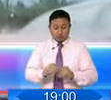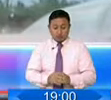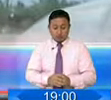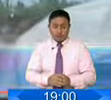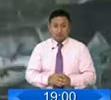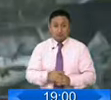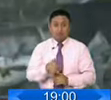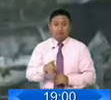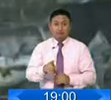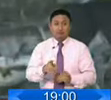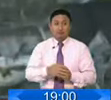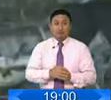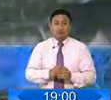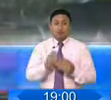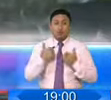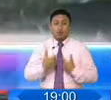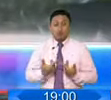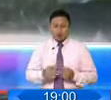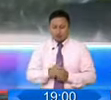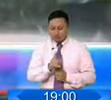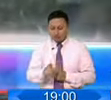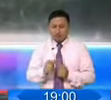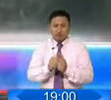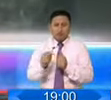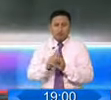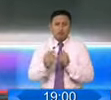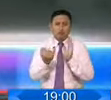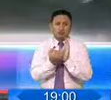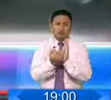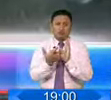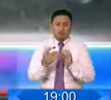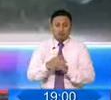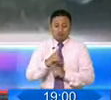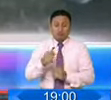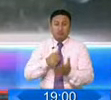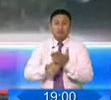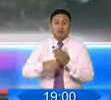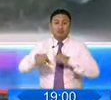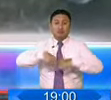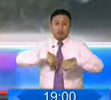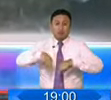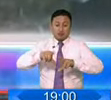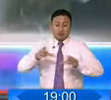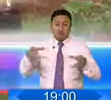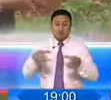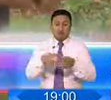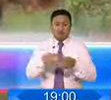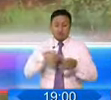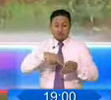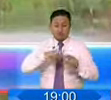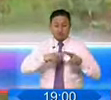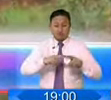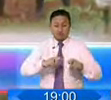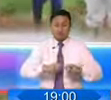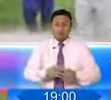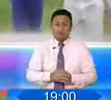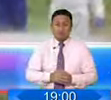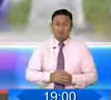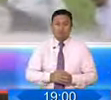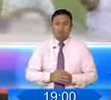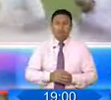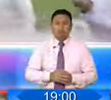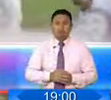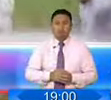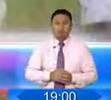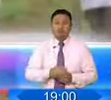identificando los restos. Se ha creado ya una comisión por parte del Ministerio de Transporte para investigar los hechos. El avión de la compañía estatal cubana